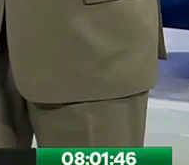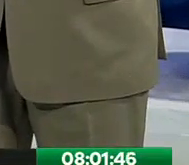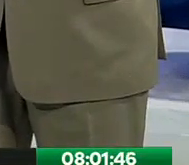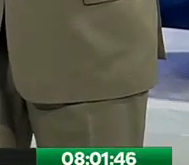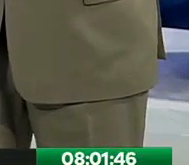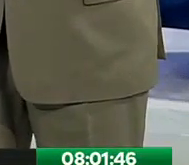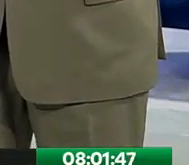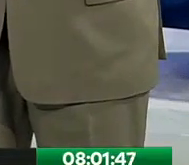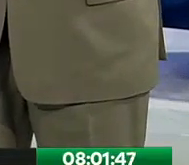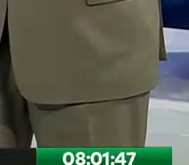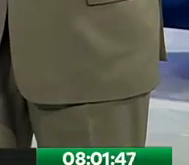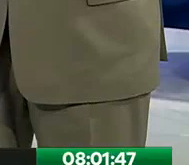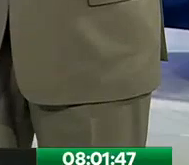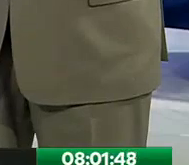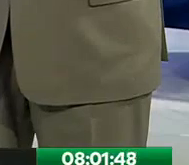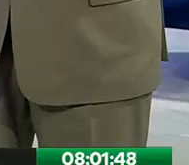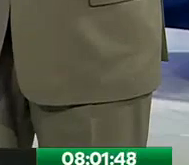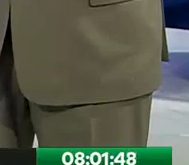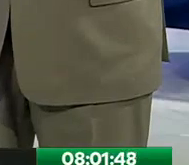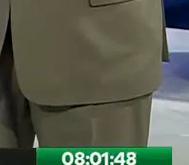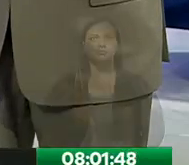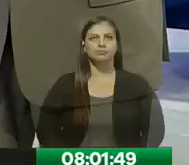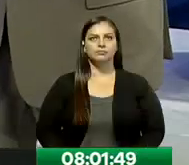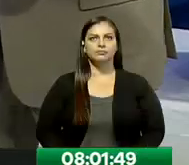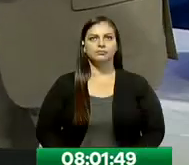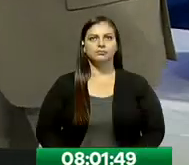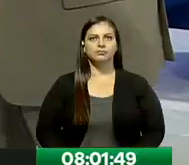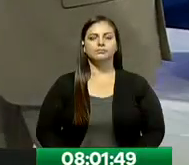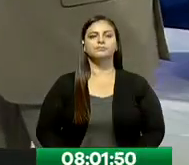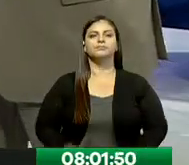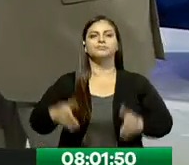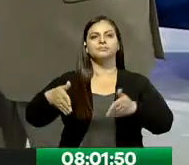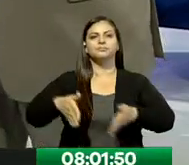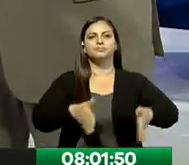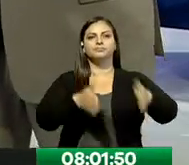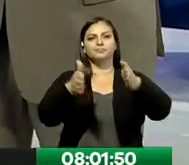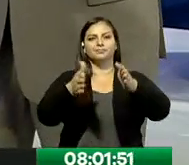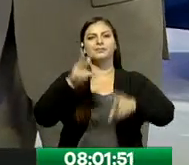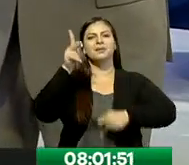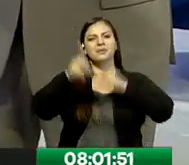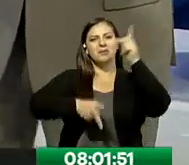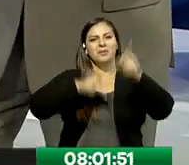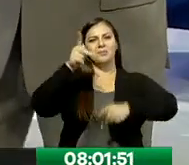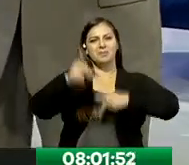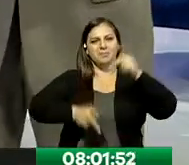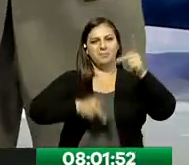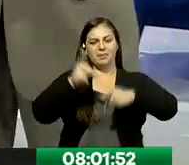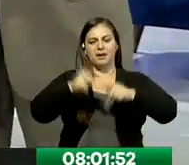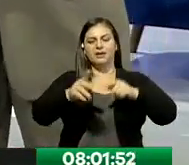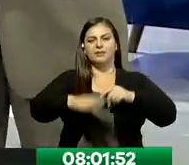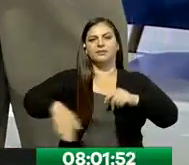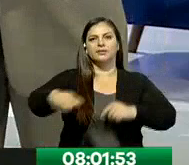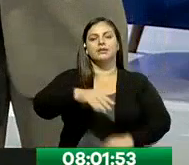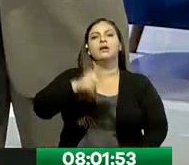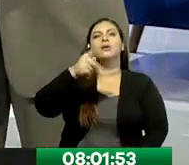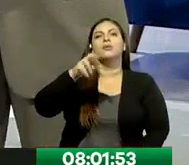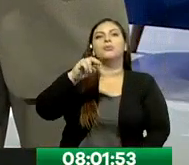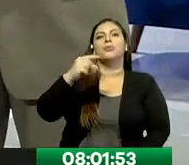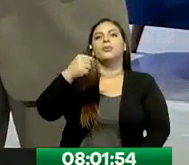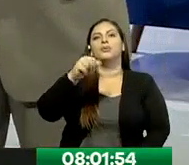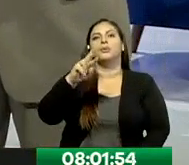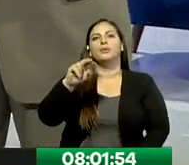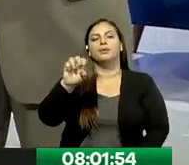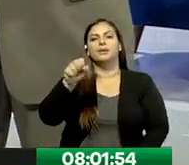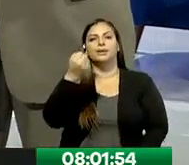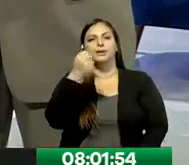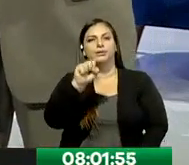Una comerciante de mariscos fue asesinada en la vía Progreso. Villa Mil Playas, obviamente en la provincia del Guayas. La mujer fue